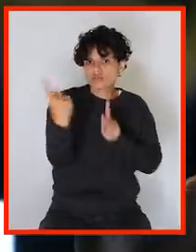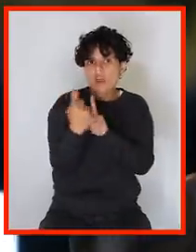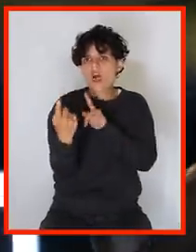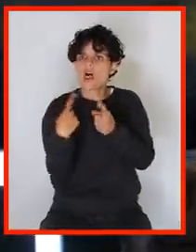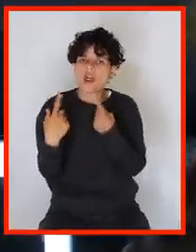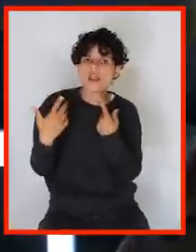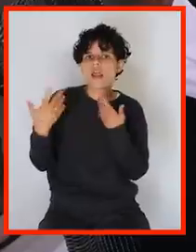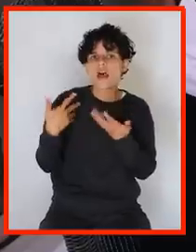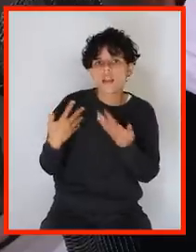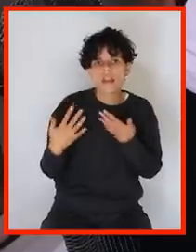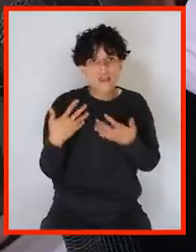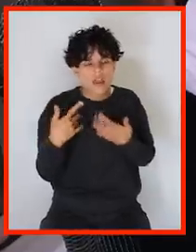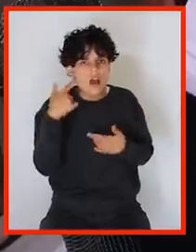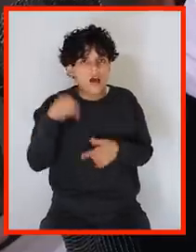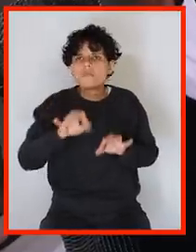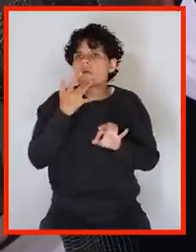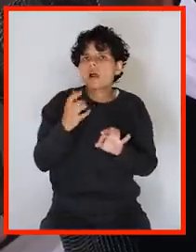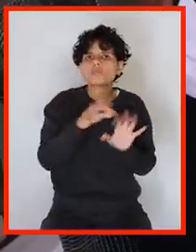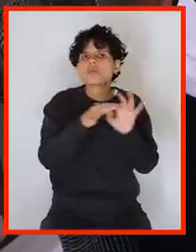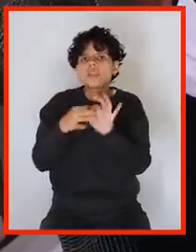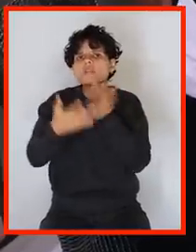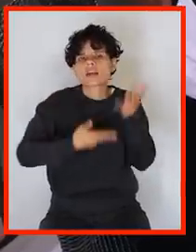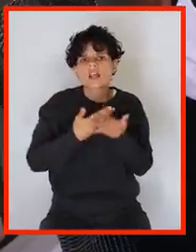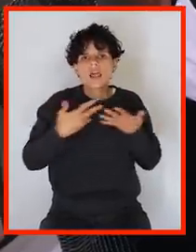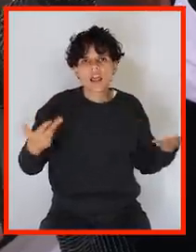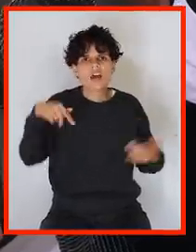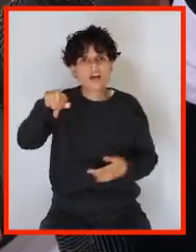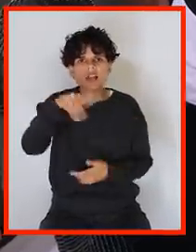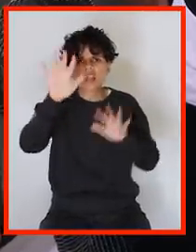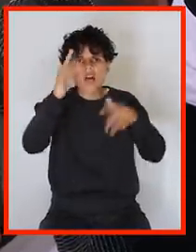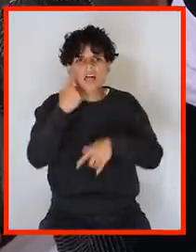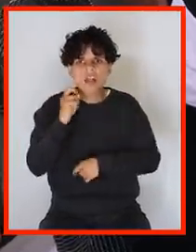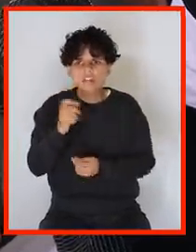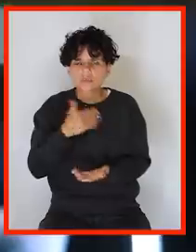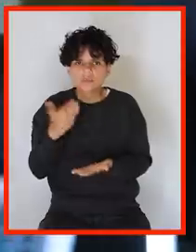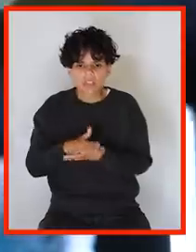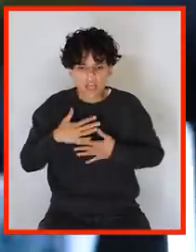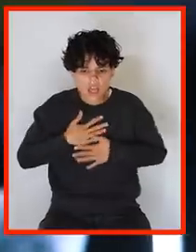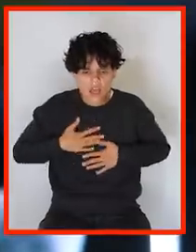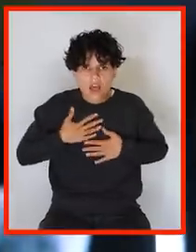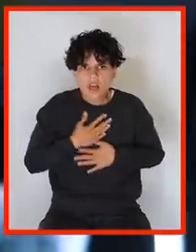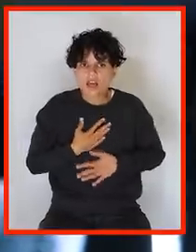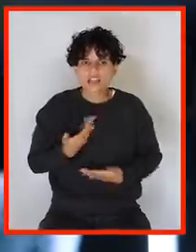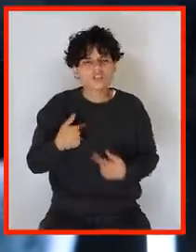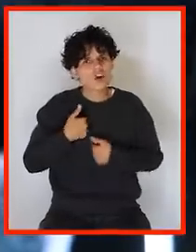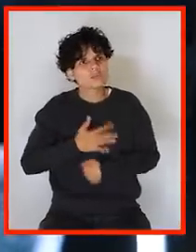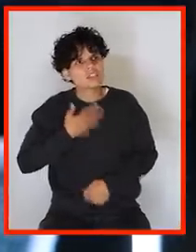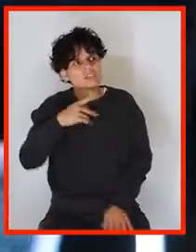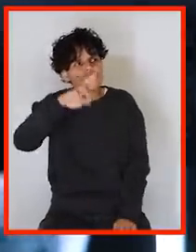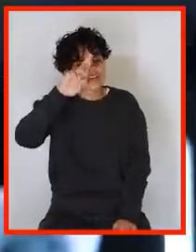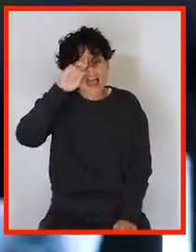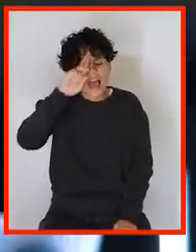juntos. Y ahora quedó, po. Y me siento, no sé, me siento súper